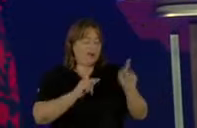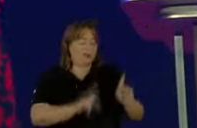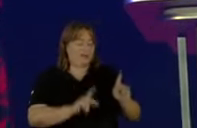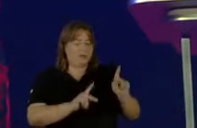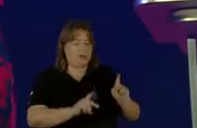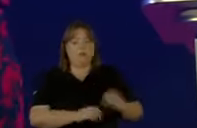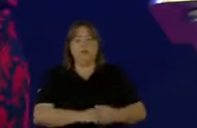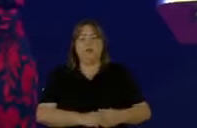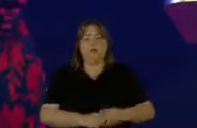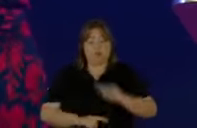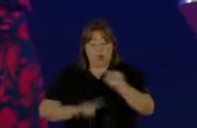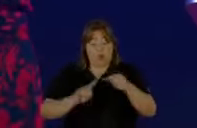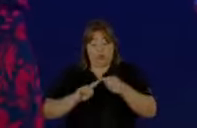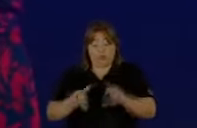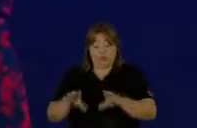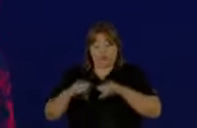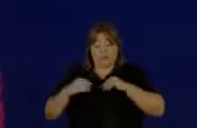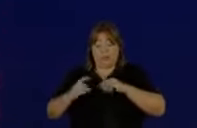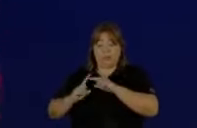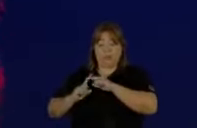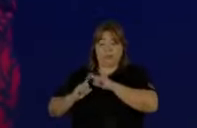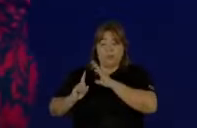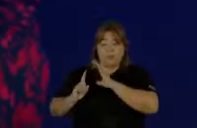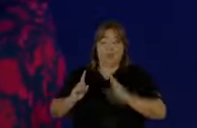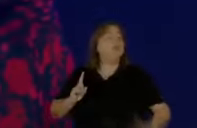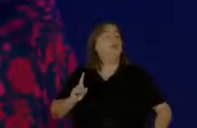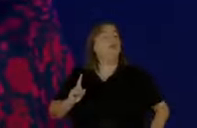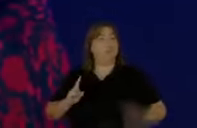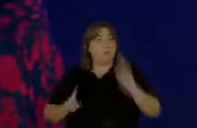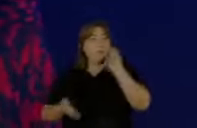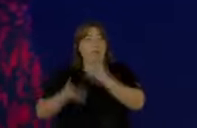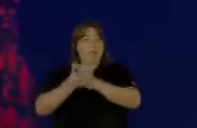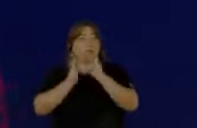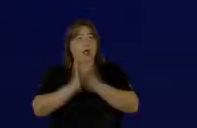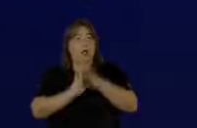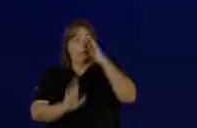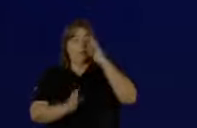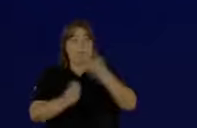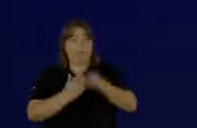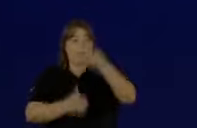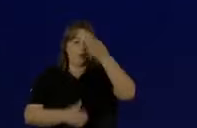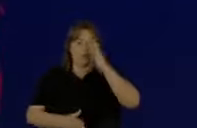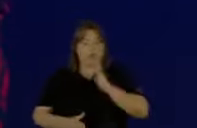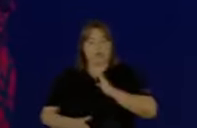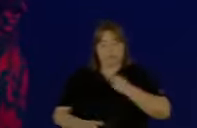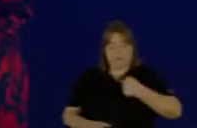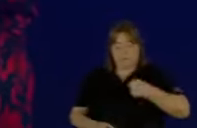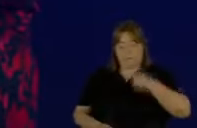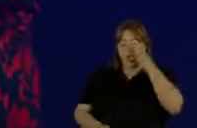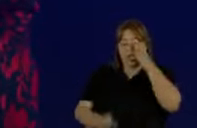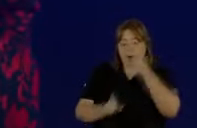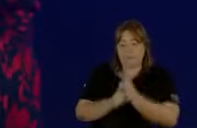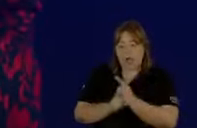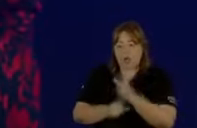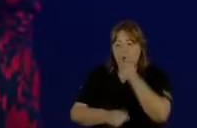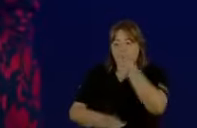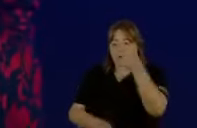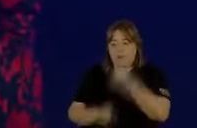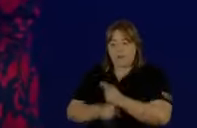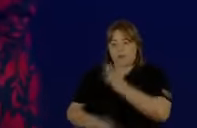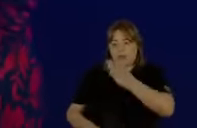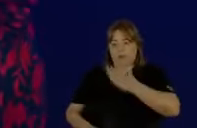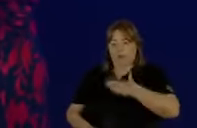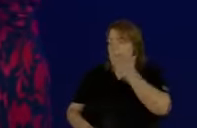que cuando usted viene a Cristo y usted se hace un hijo de Dios y usted se hace hermano mío, usted es mi hermano,